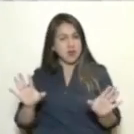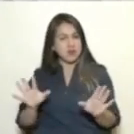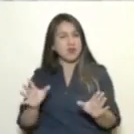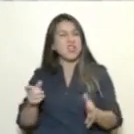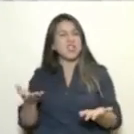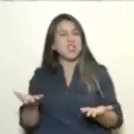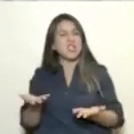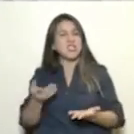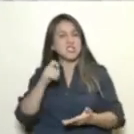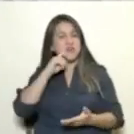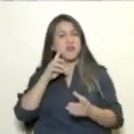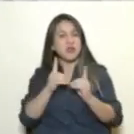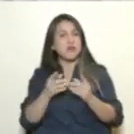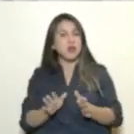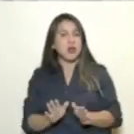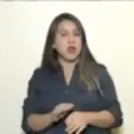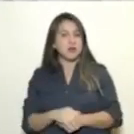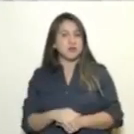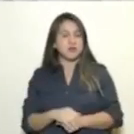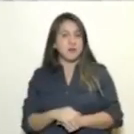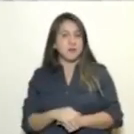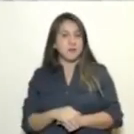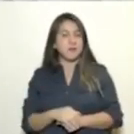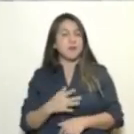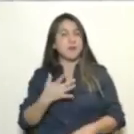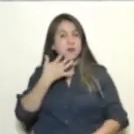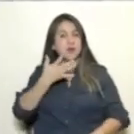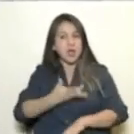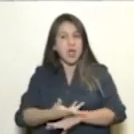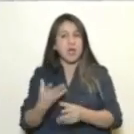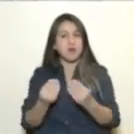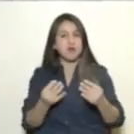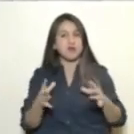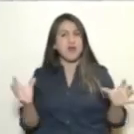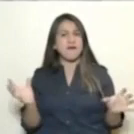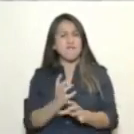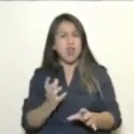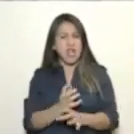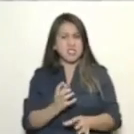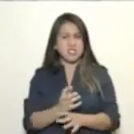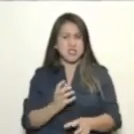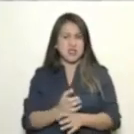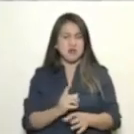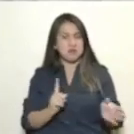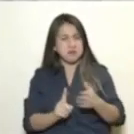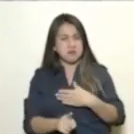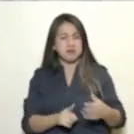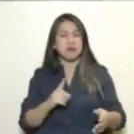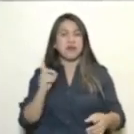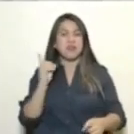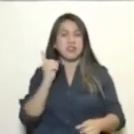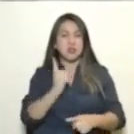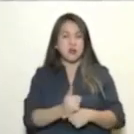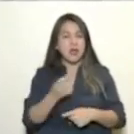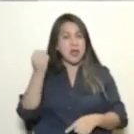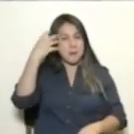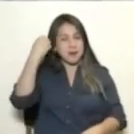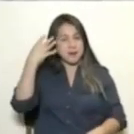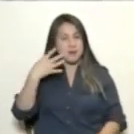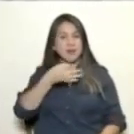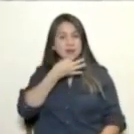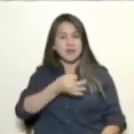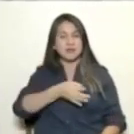por democracia. Y porque hubo mucha violencia en la dictadura, aprendimos a decir, no quiero